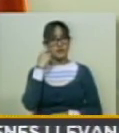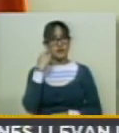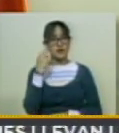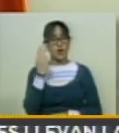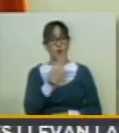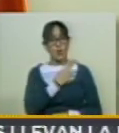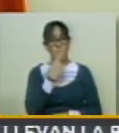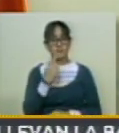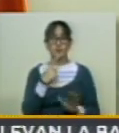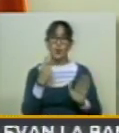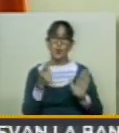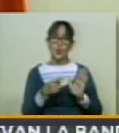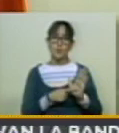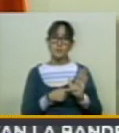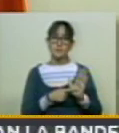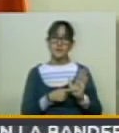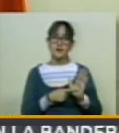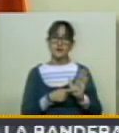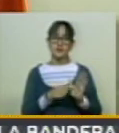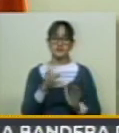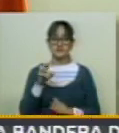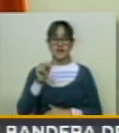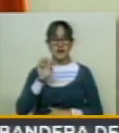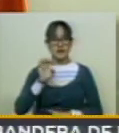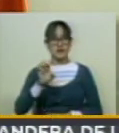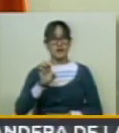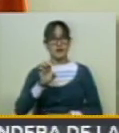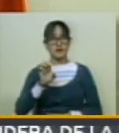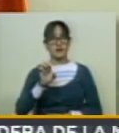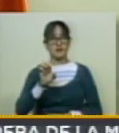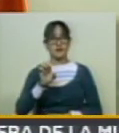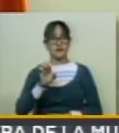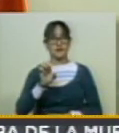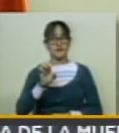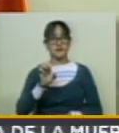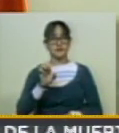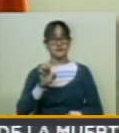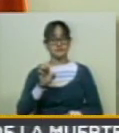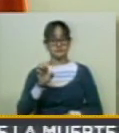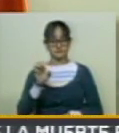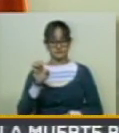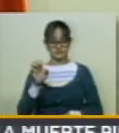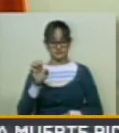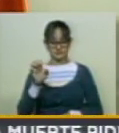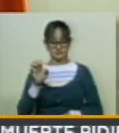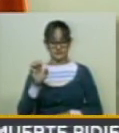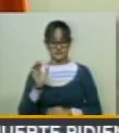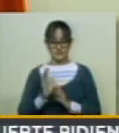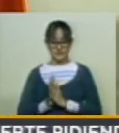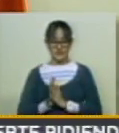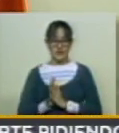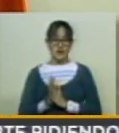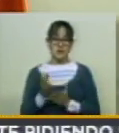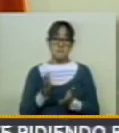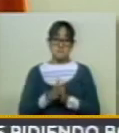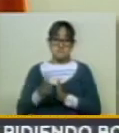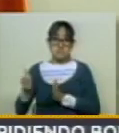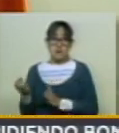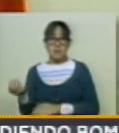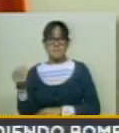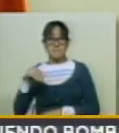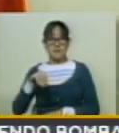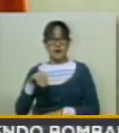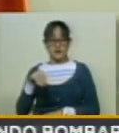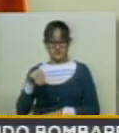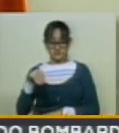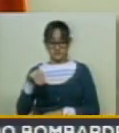compromiso cumplido por el Consejo Nacional Electoral, puesto que lo ampliamos un poco más incluso de